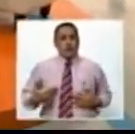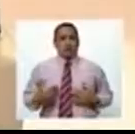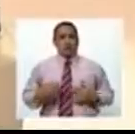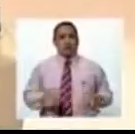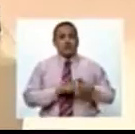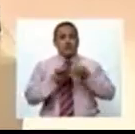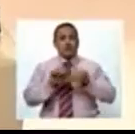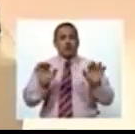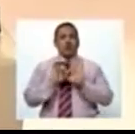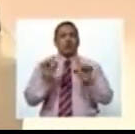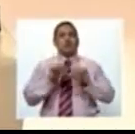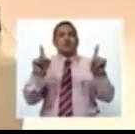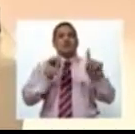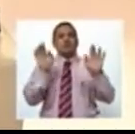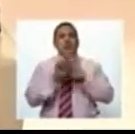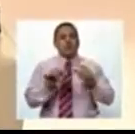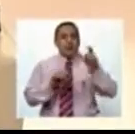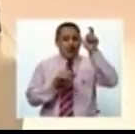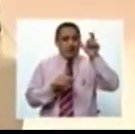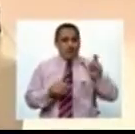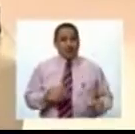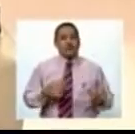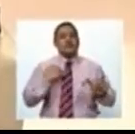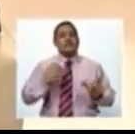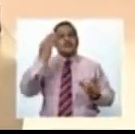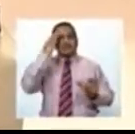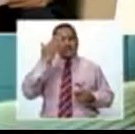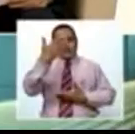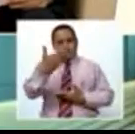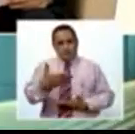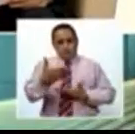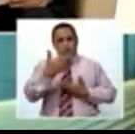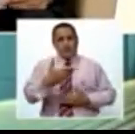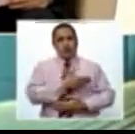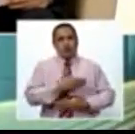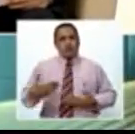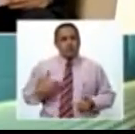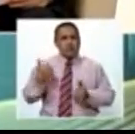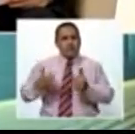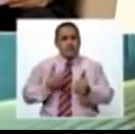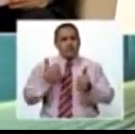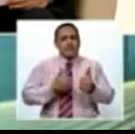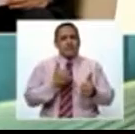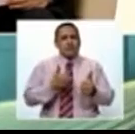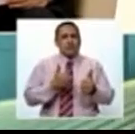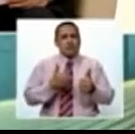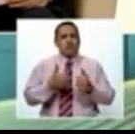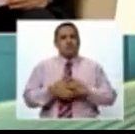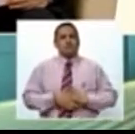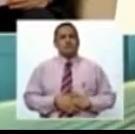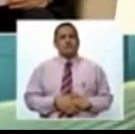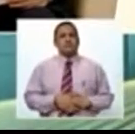o mejor diré al revés, desde que la persona toma noticia de que el Estado está persiguiendo